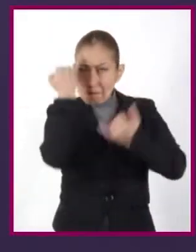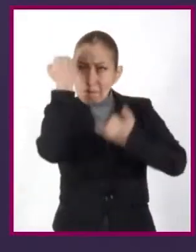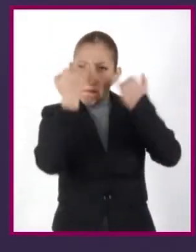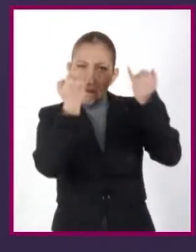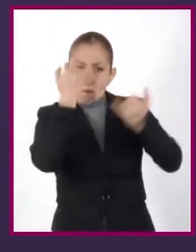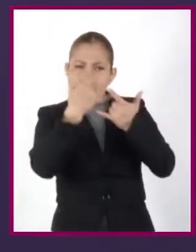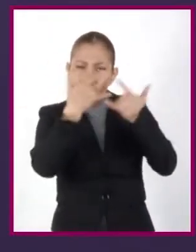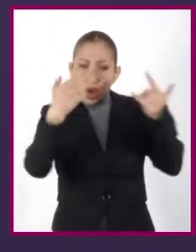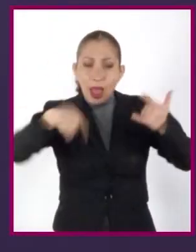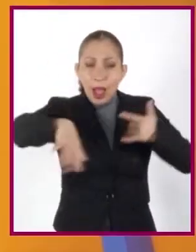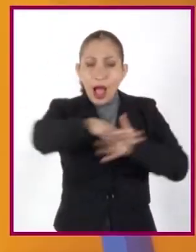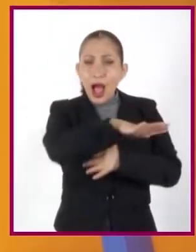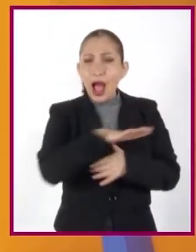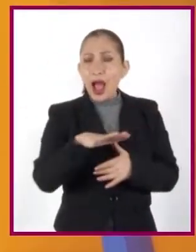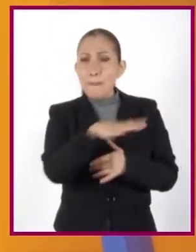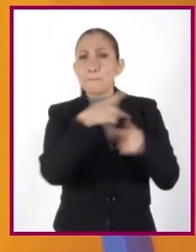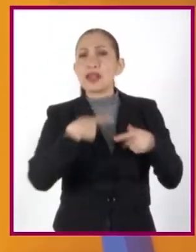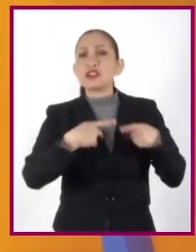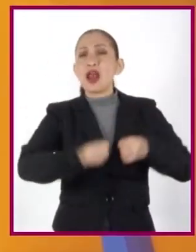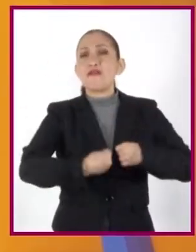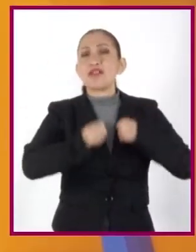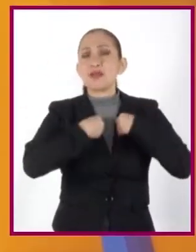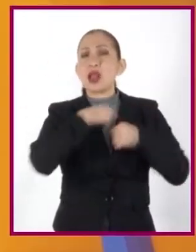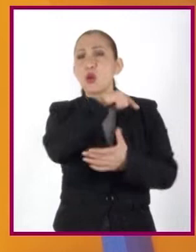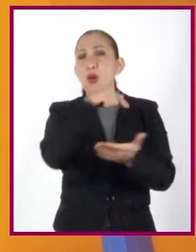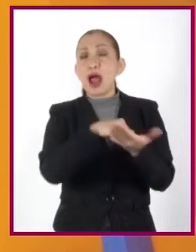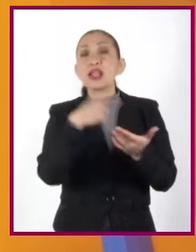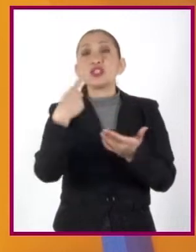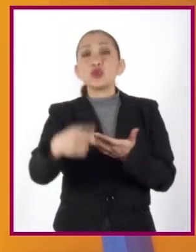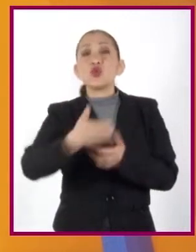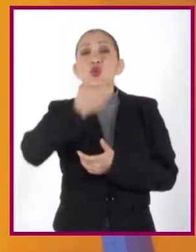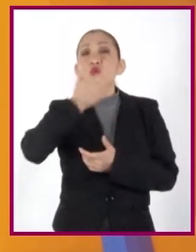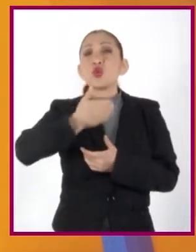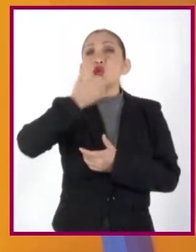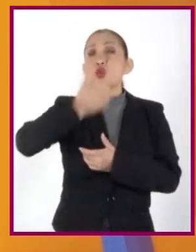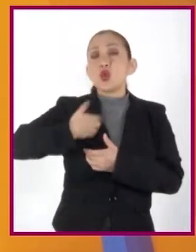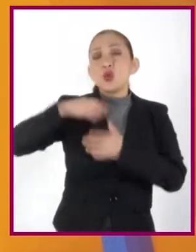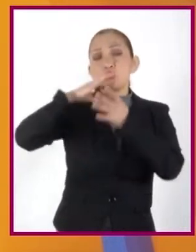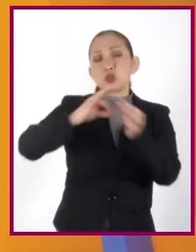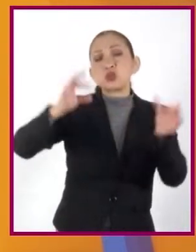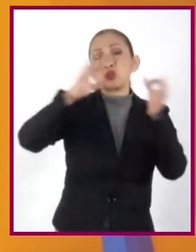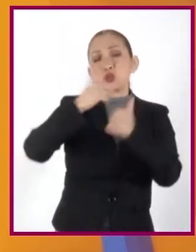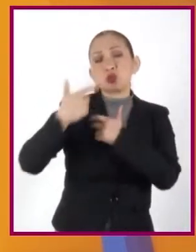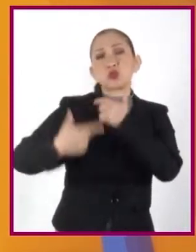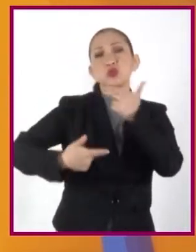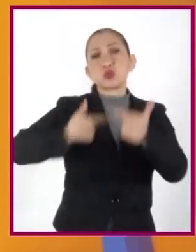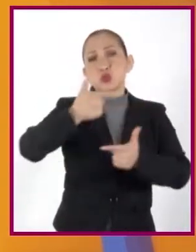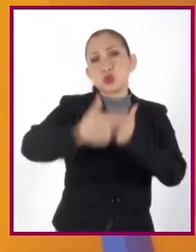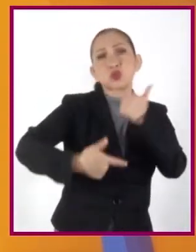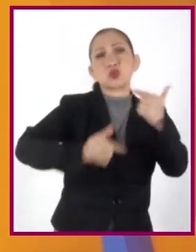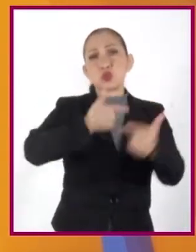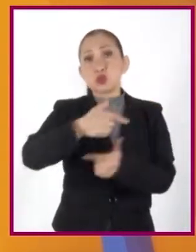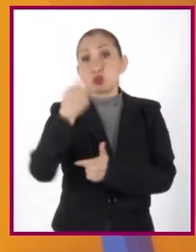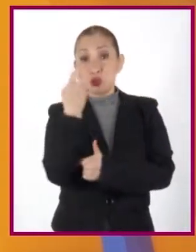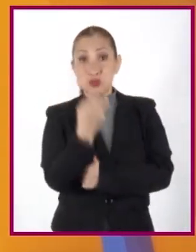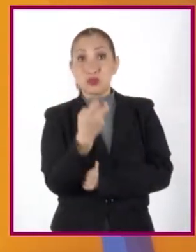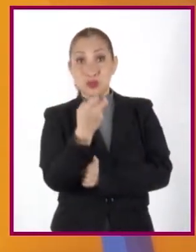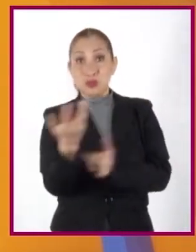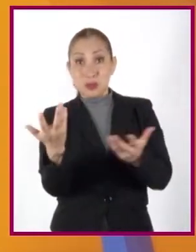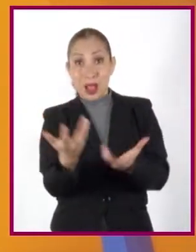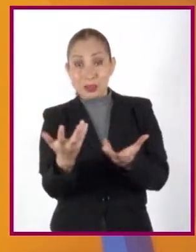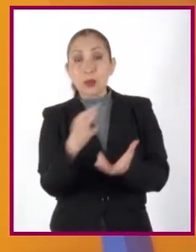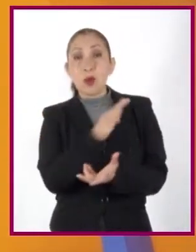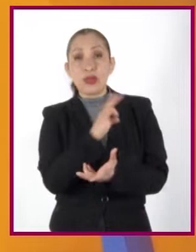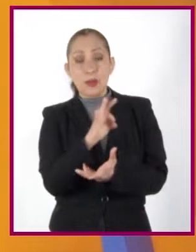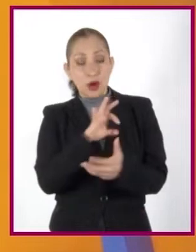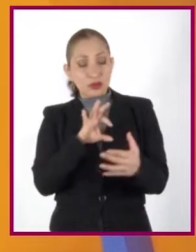vista de los habitantes de ciertas regiones y sus tradiciones orales. Y gracias a que estas historias se transmiten de generación en generación,